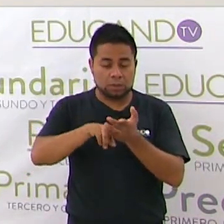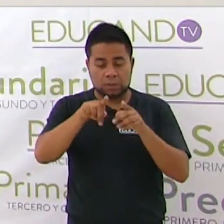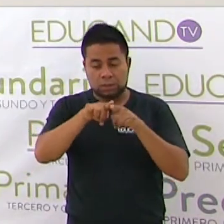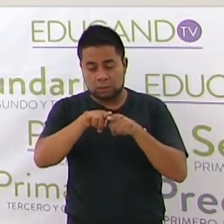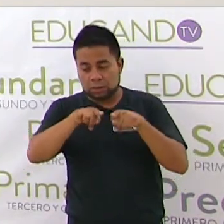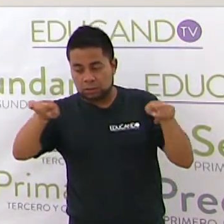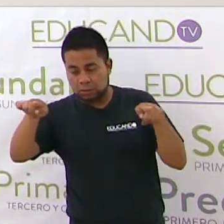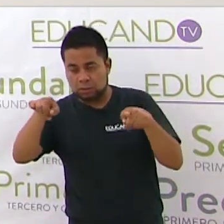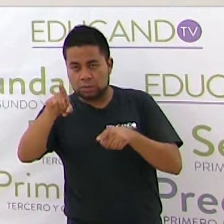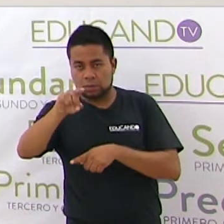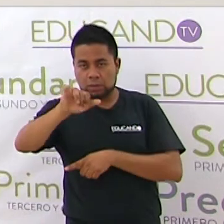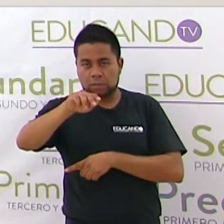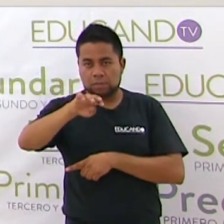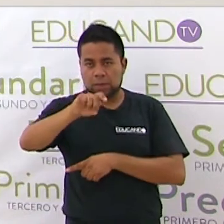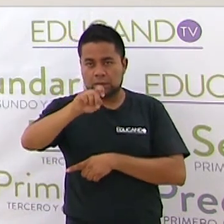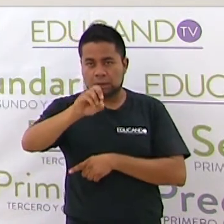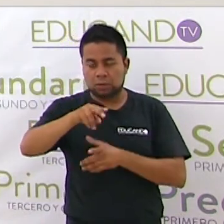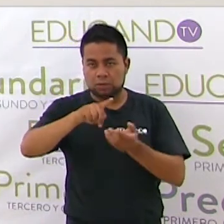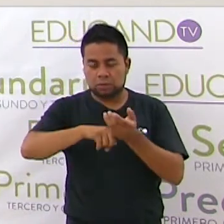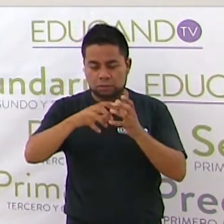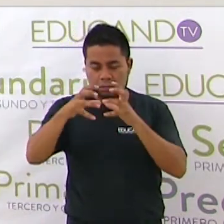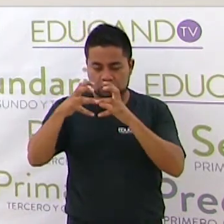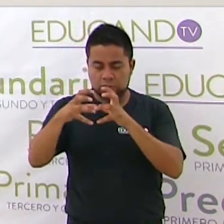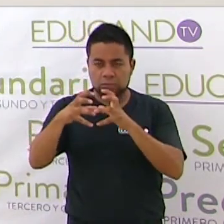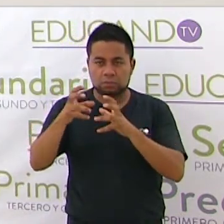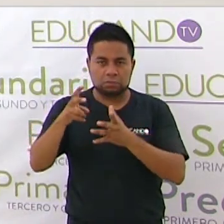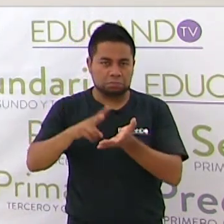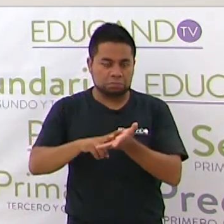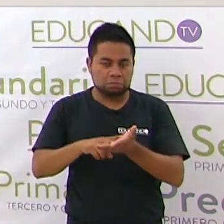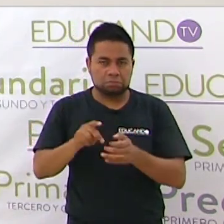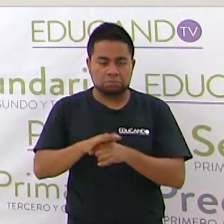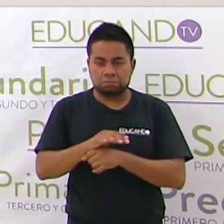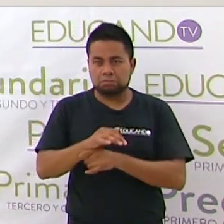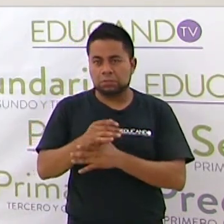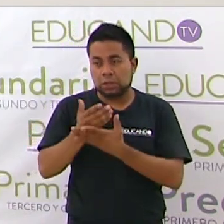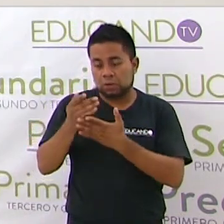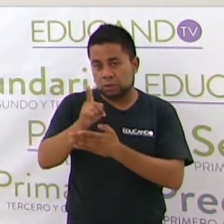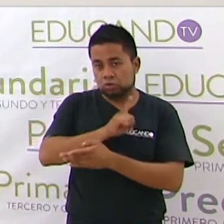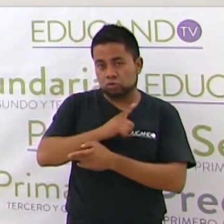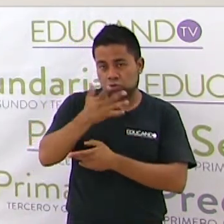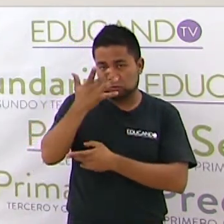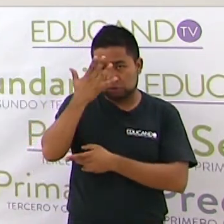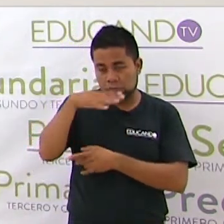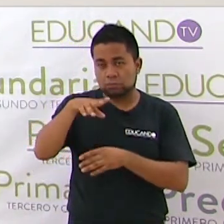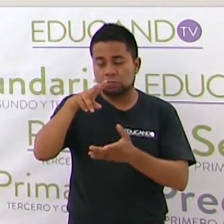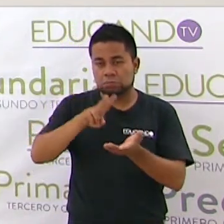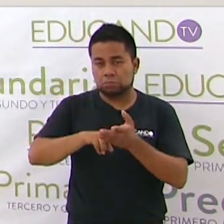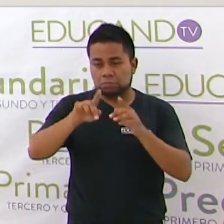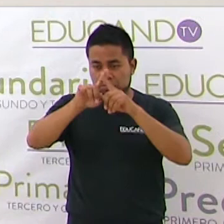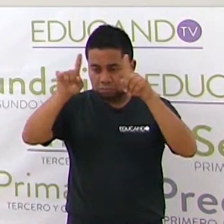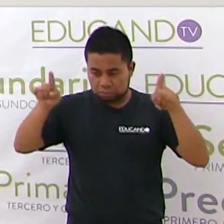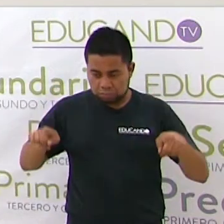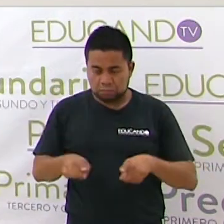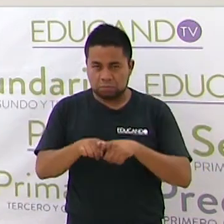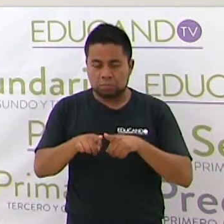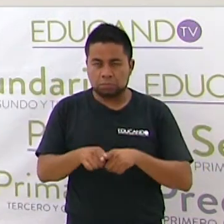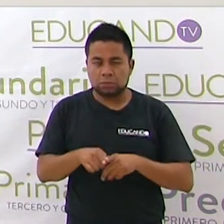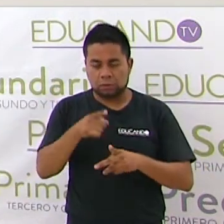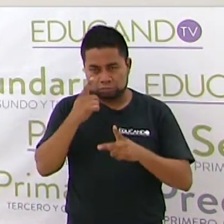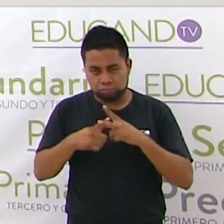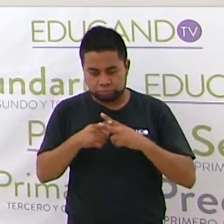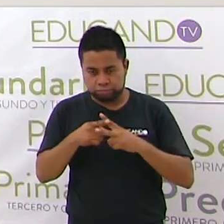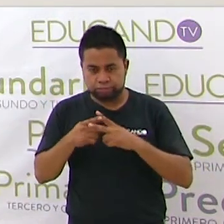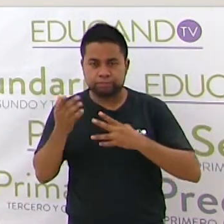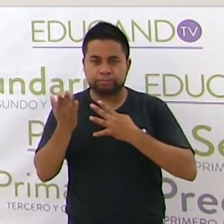esta esfera que tengo acá. ¿Por qué? Porque nada más conozco la circunferencia. Podemos sacar la calculadora. Vamos entonces,